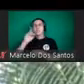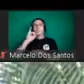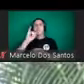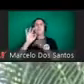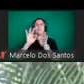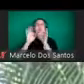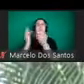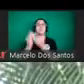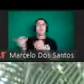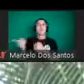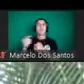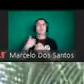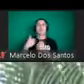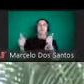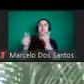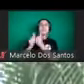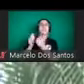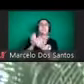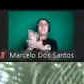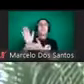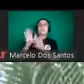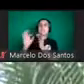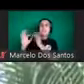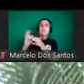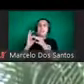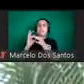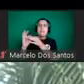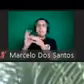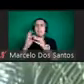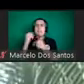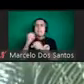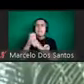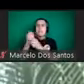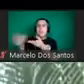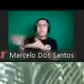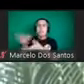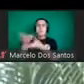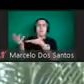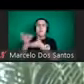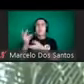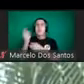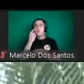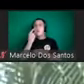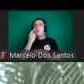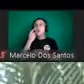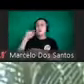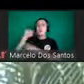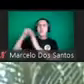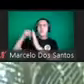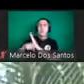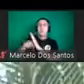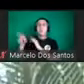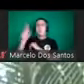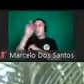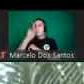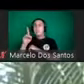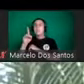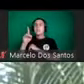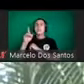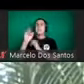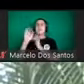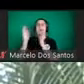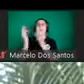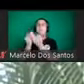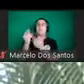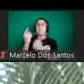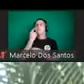cual aprendemos siempre y que vamos encontrando a partir de la experiencia con ellos toda la riqueza del trabajo